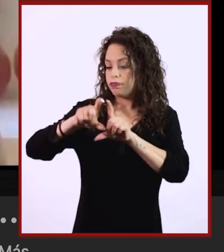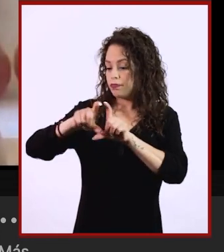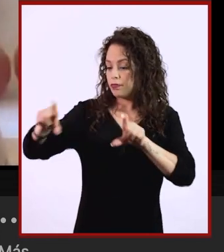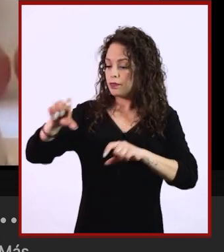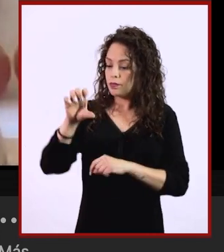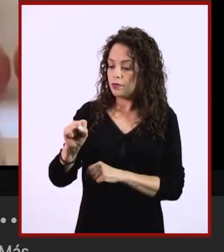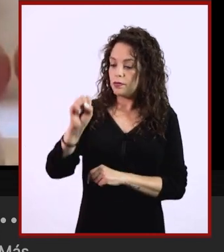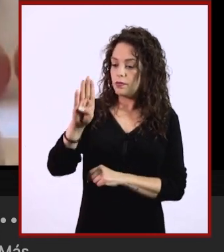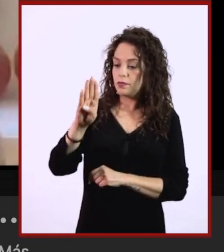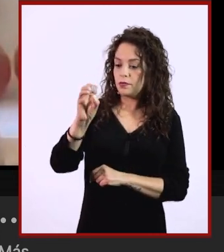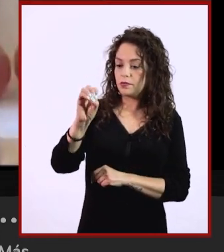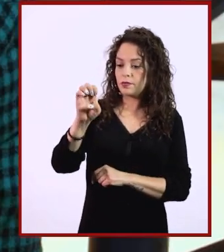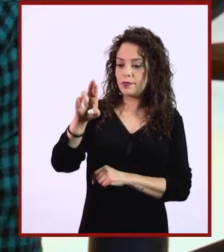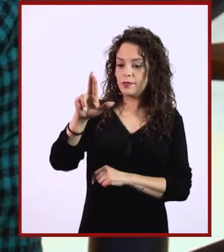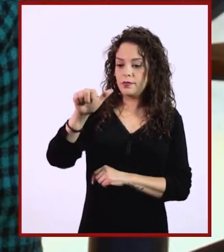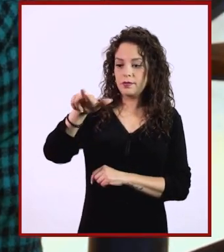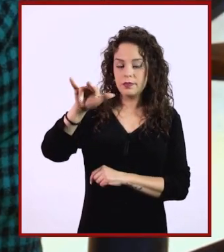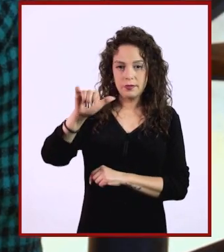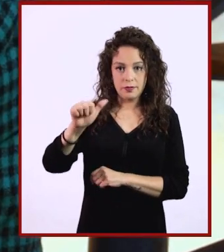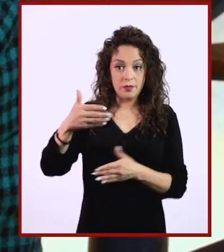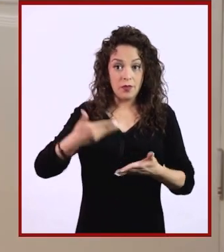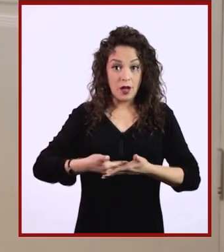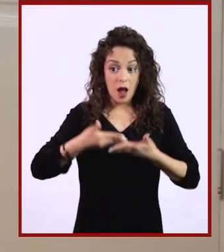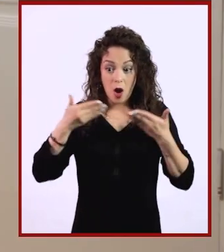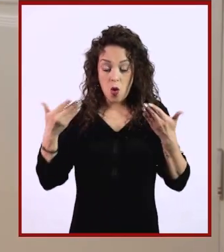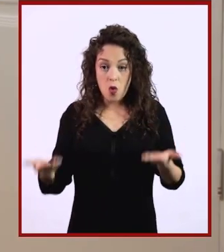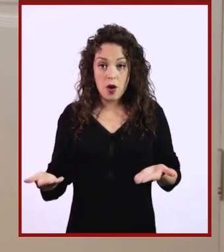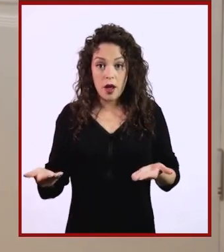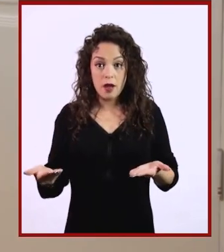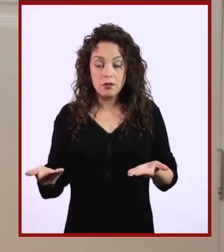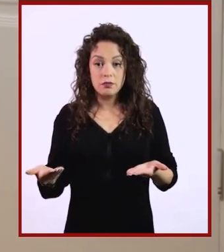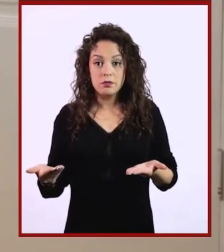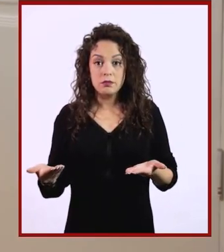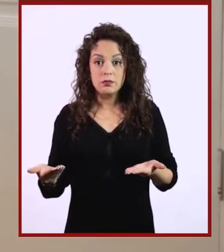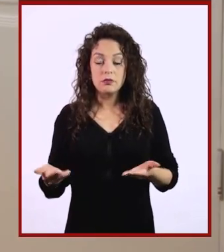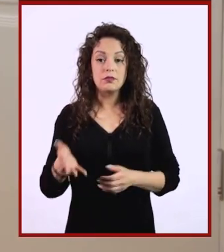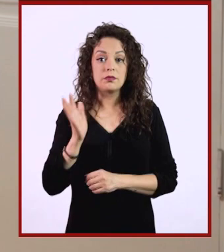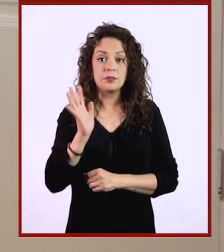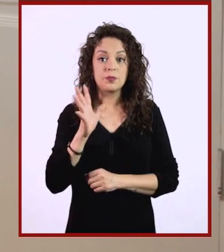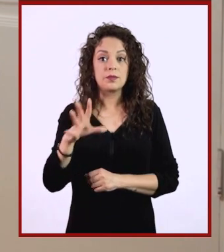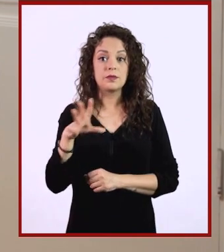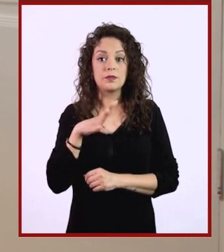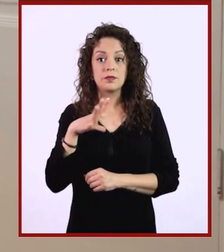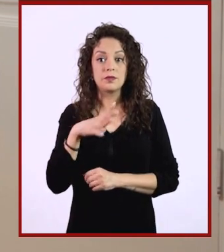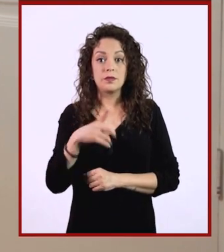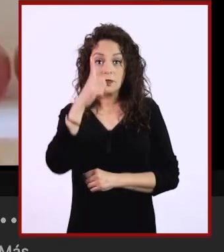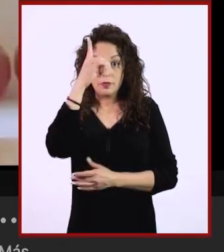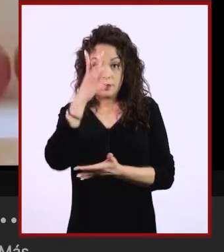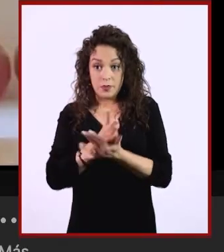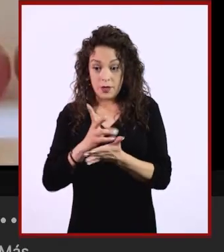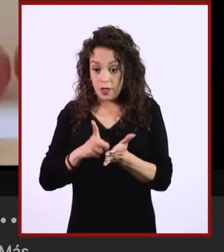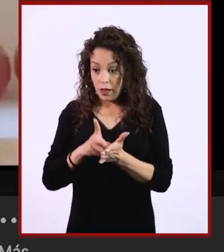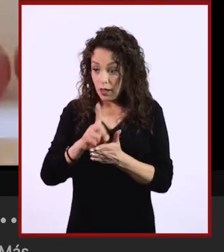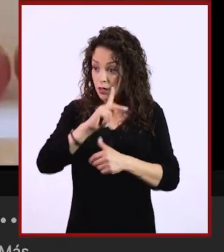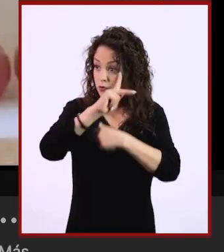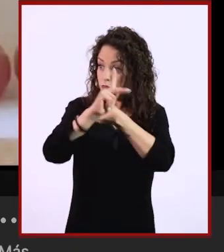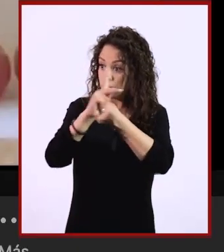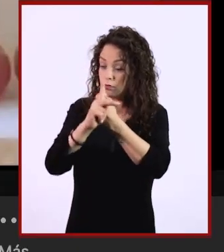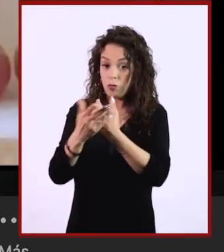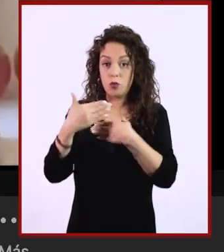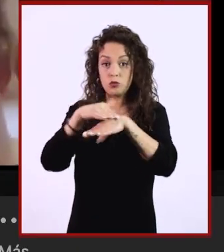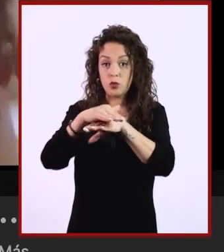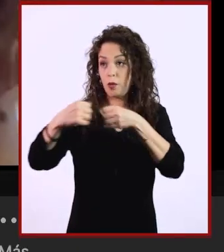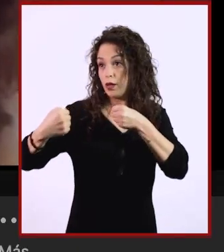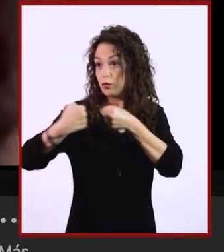¿no? Que ahora ya soberanía va, ahora sí no nada más es el derecho que tienen los países sobre sus